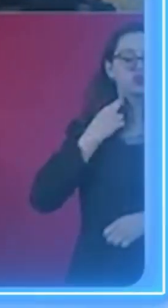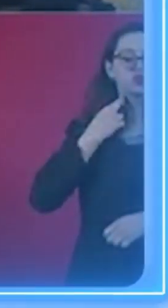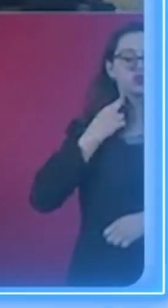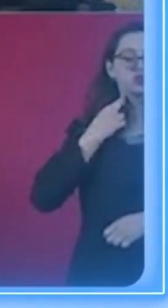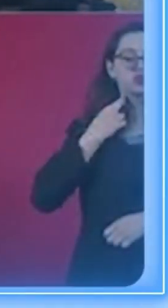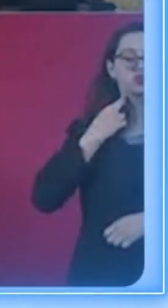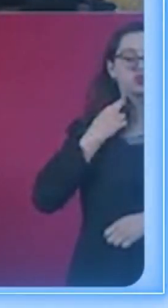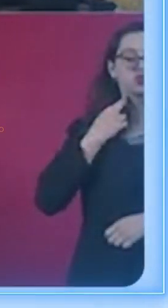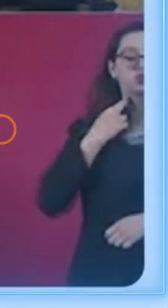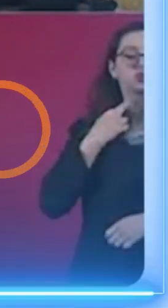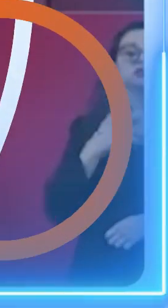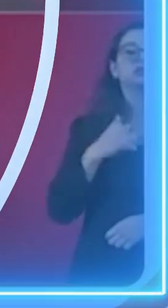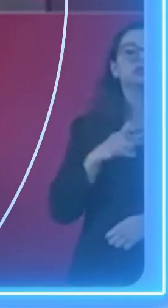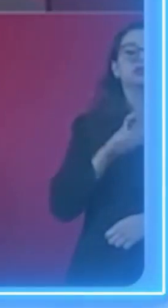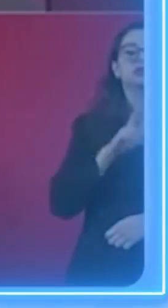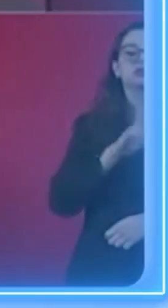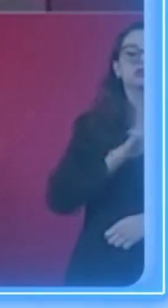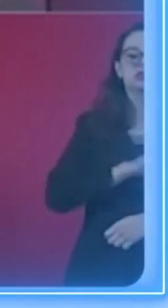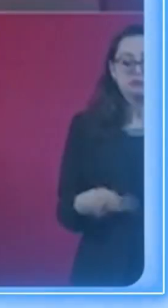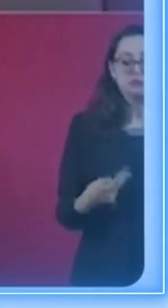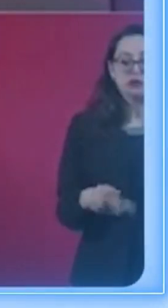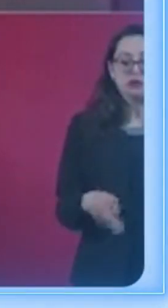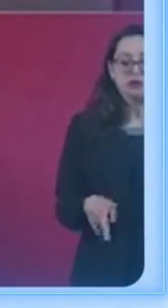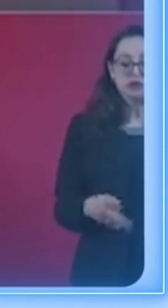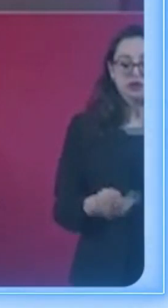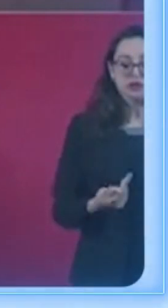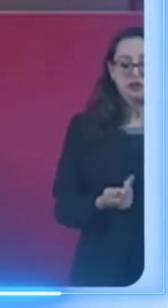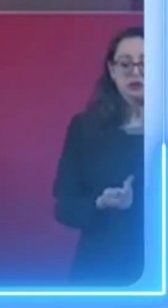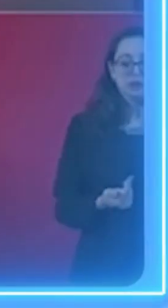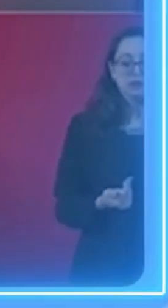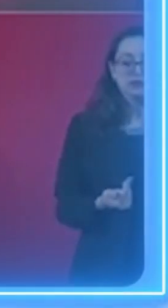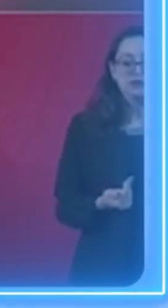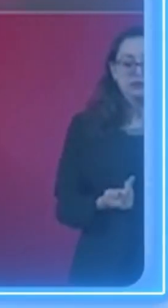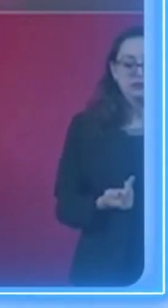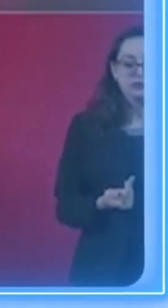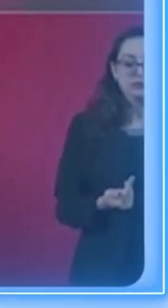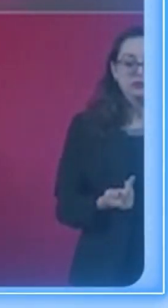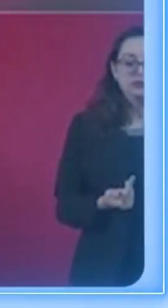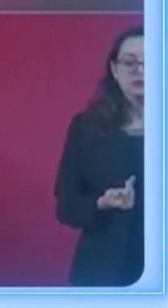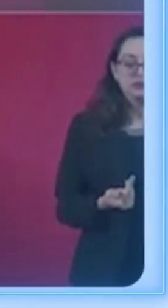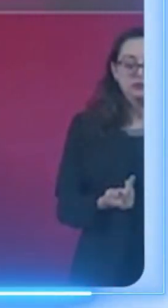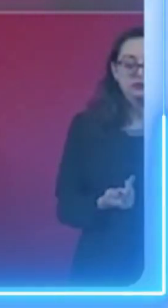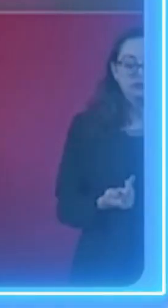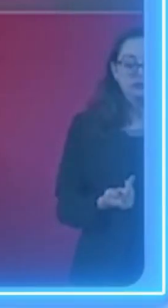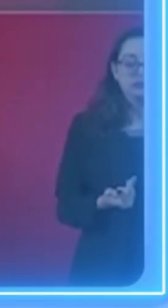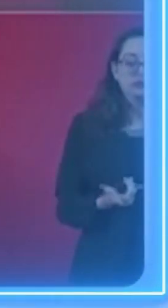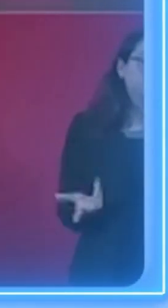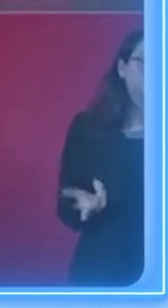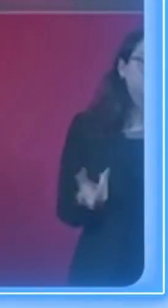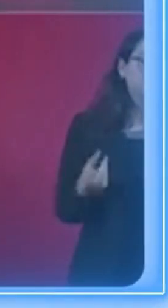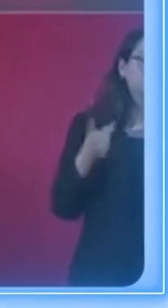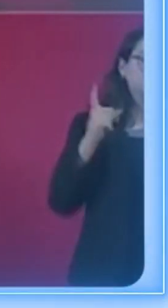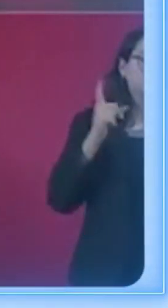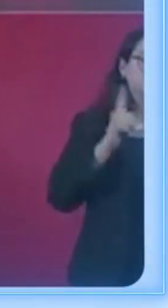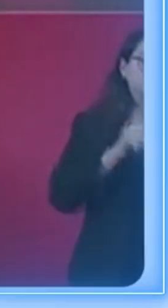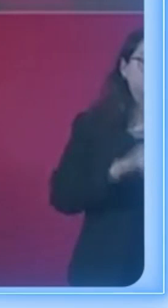Quiénes quienen los Bots con la cual buscará contrarrestar campañas de manipulación en redes sociales dos y en su primer mensaje en freds